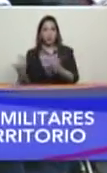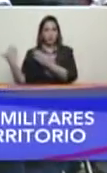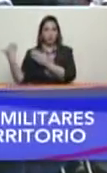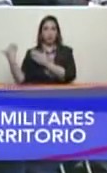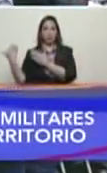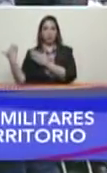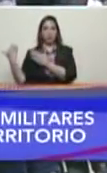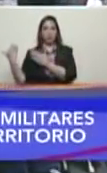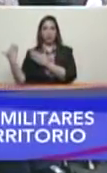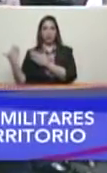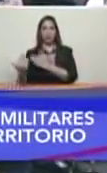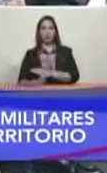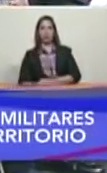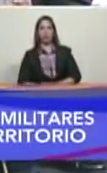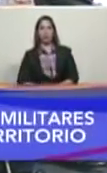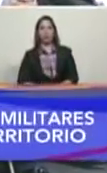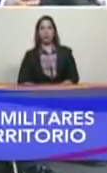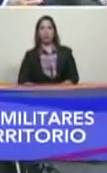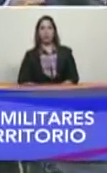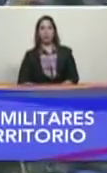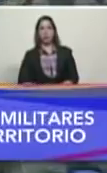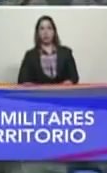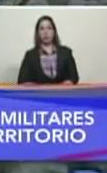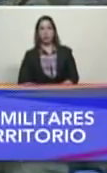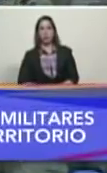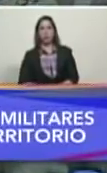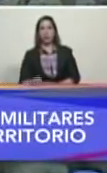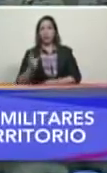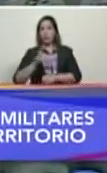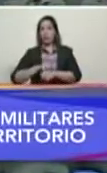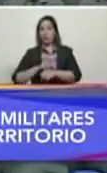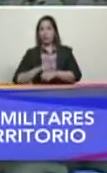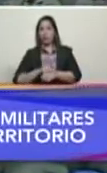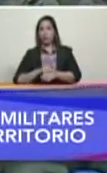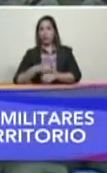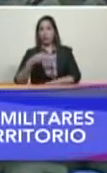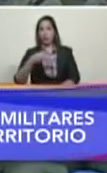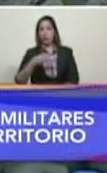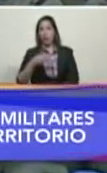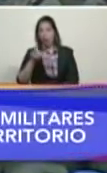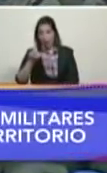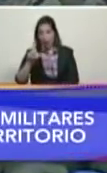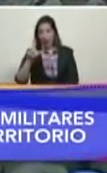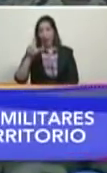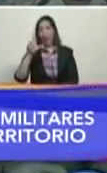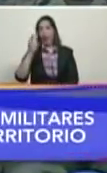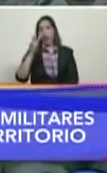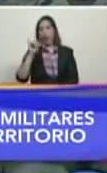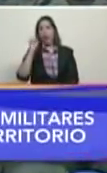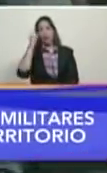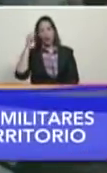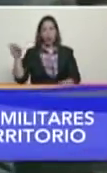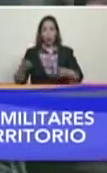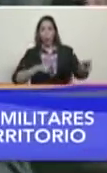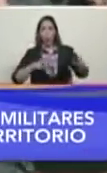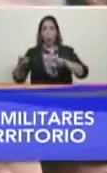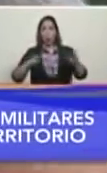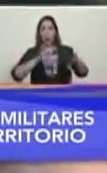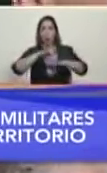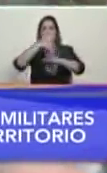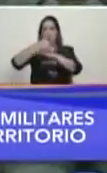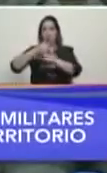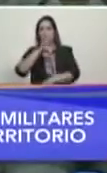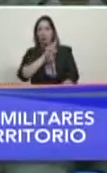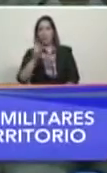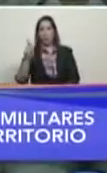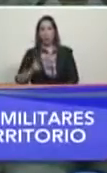William Saab, al doctor Elvis Amoroso, contralor general de la República,